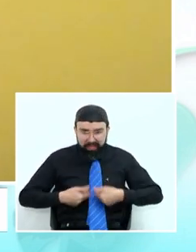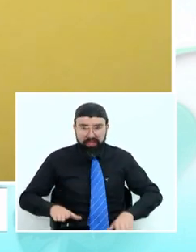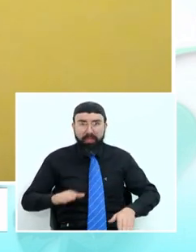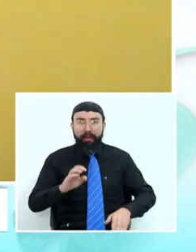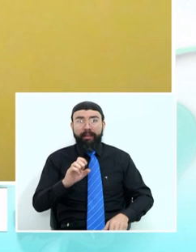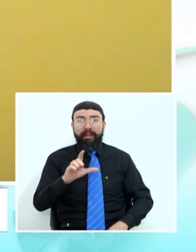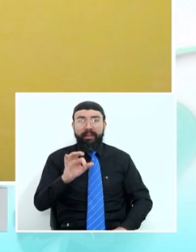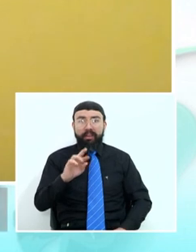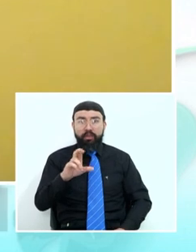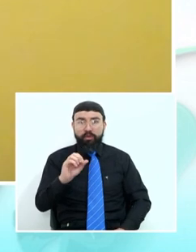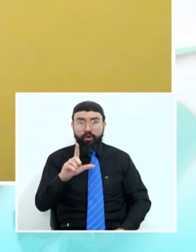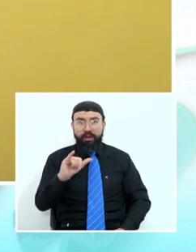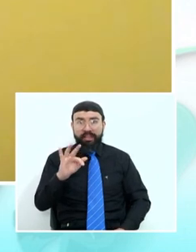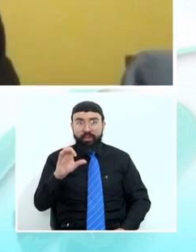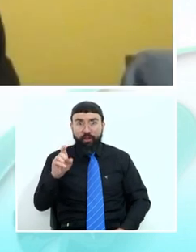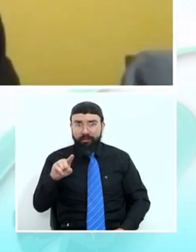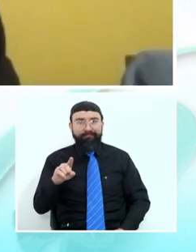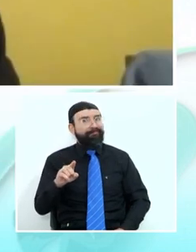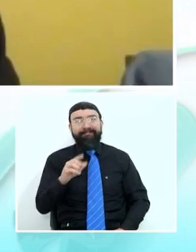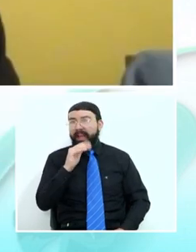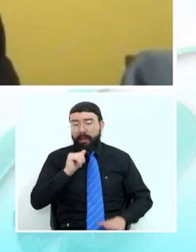porque produce un efecto